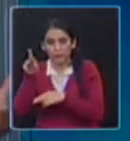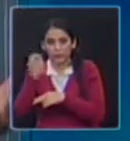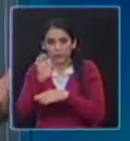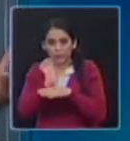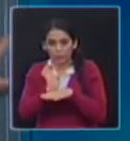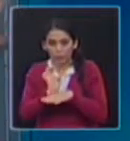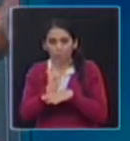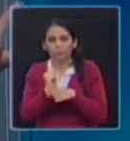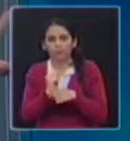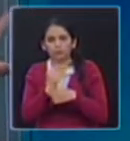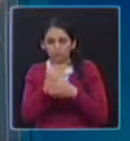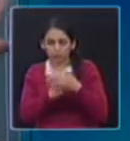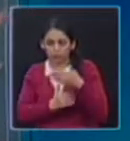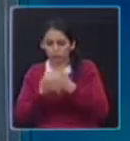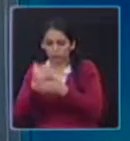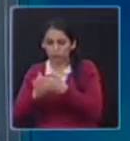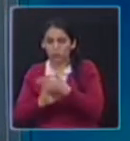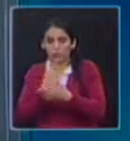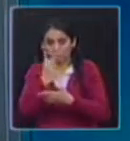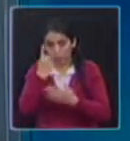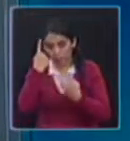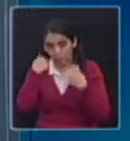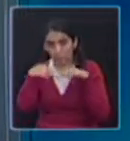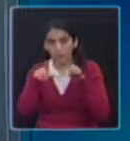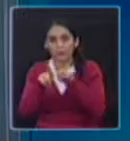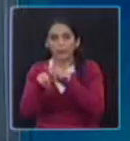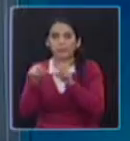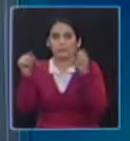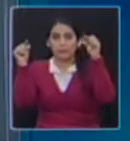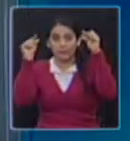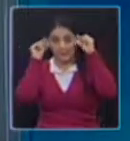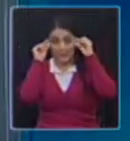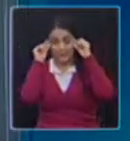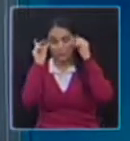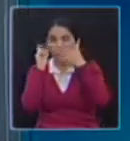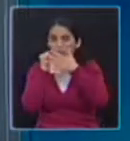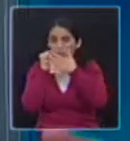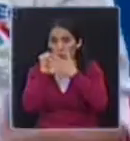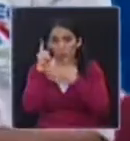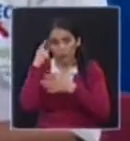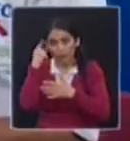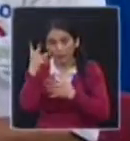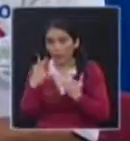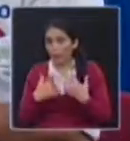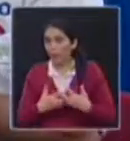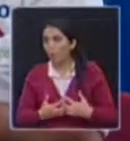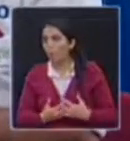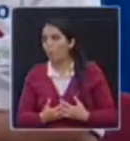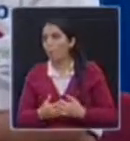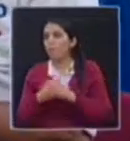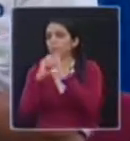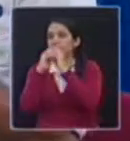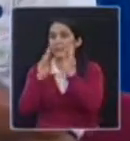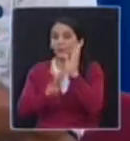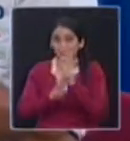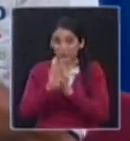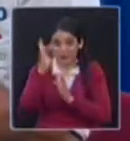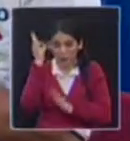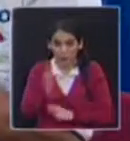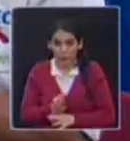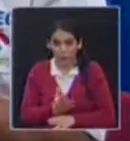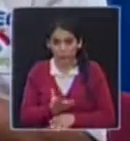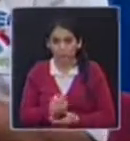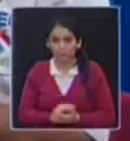parte de la solución? ¿Usted considera que realmente se puede reactivar el sector? Bueno, definitivamente, porque como le mencionaba,